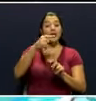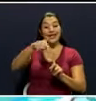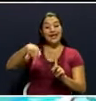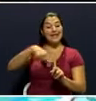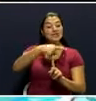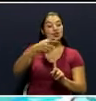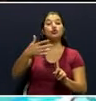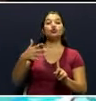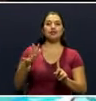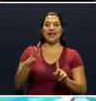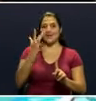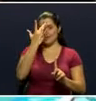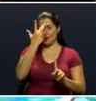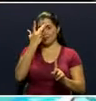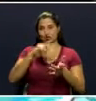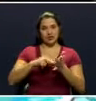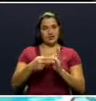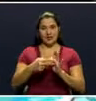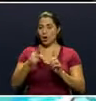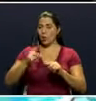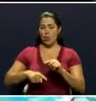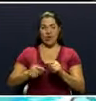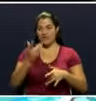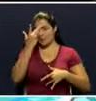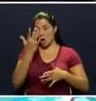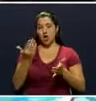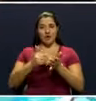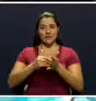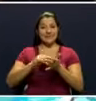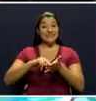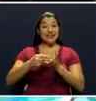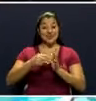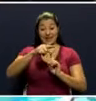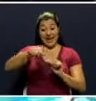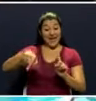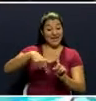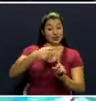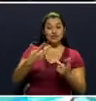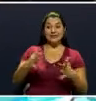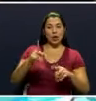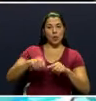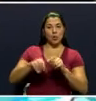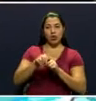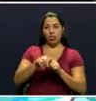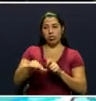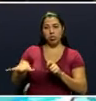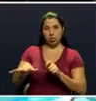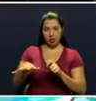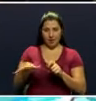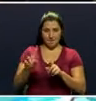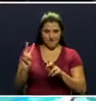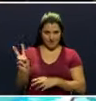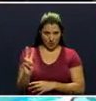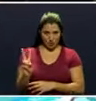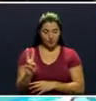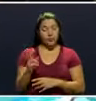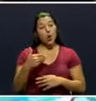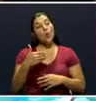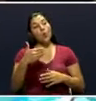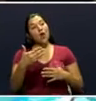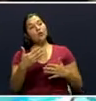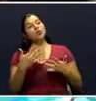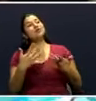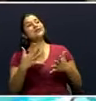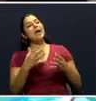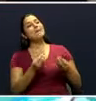soy transmisor. Es cuando un grupo suficientemente grande de la población está ya inmunizado